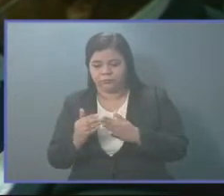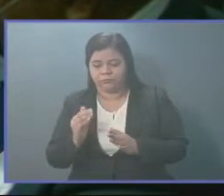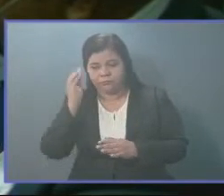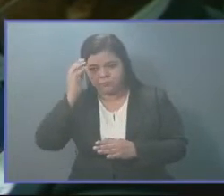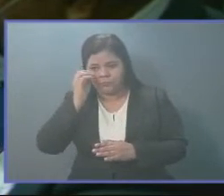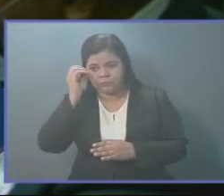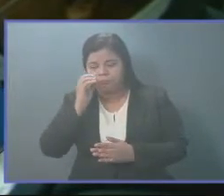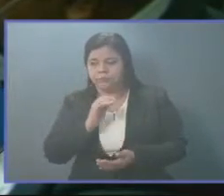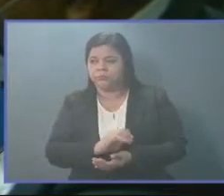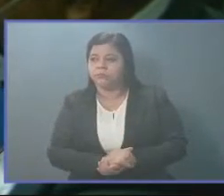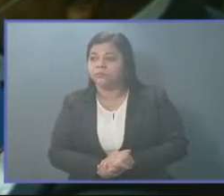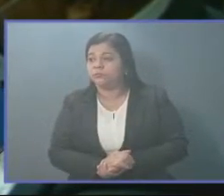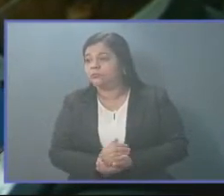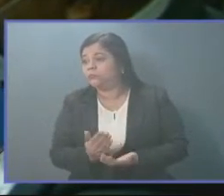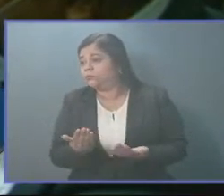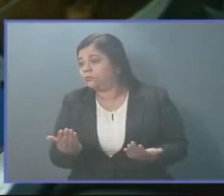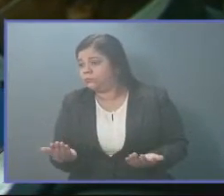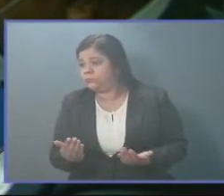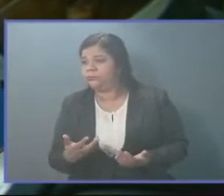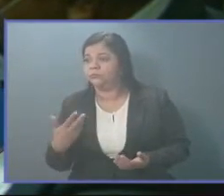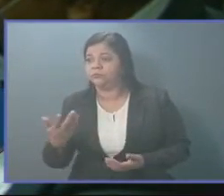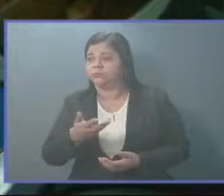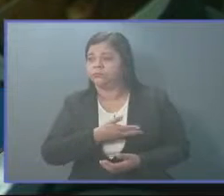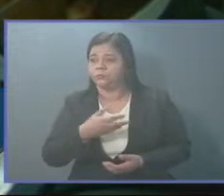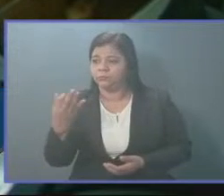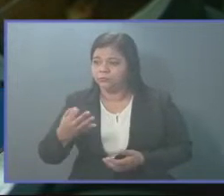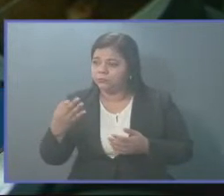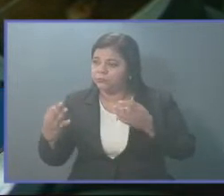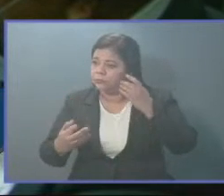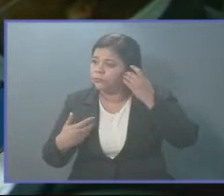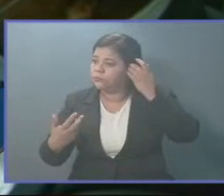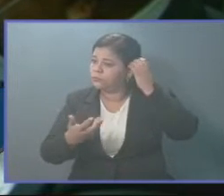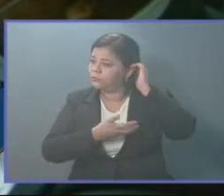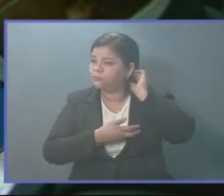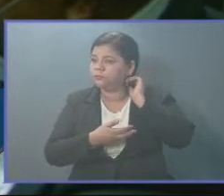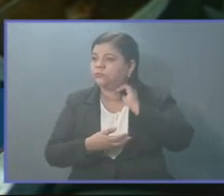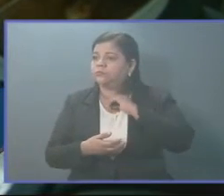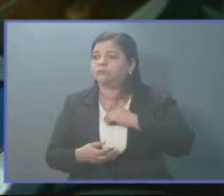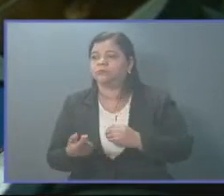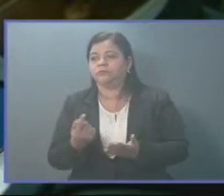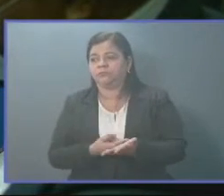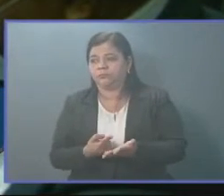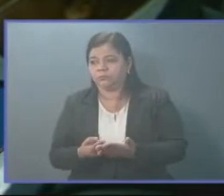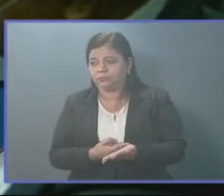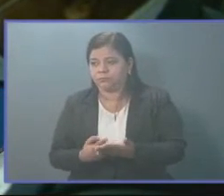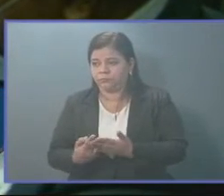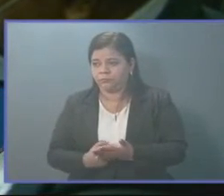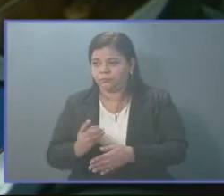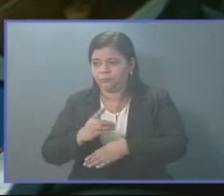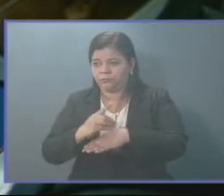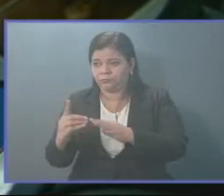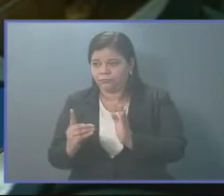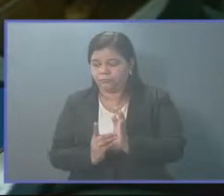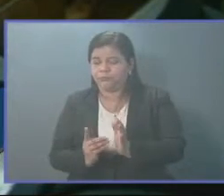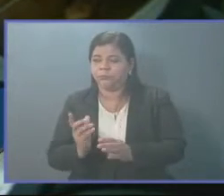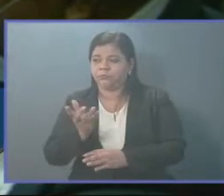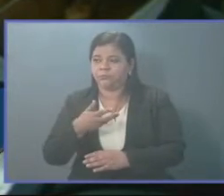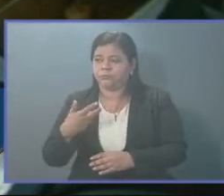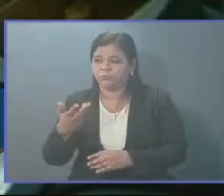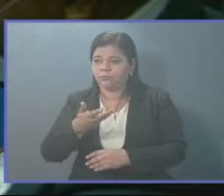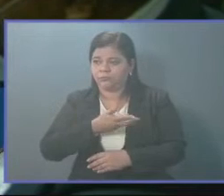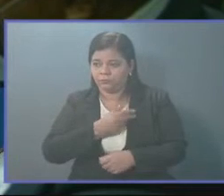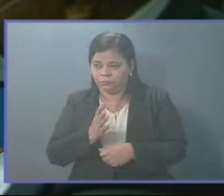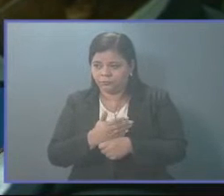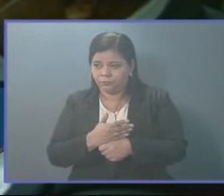posicionamientos, ¿verdad? Entonces, para eso nosotros necesitamos discutirlo con los diputados, miembros del grupo